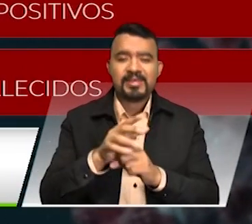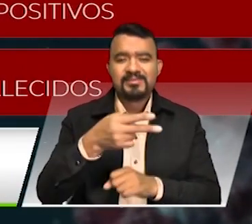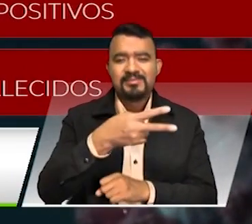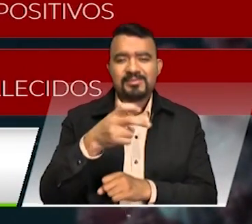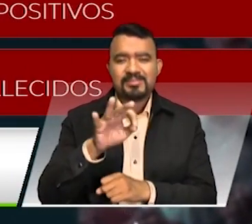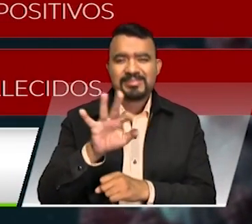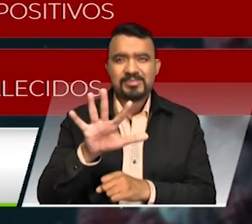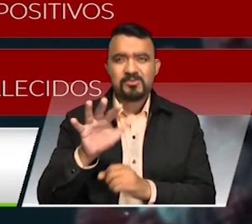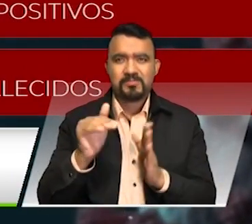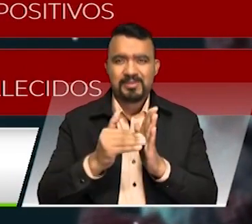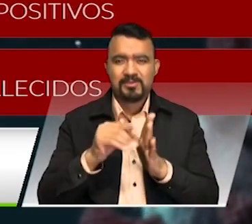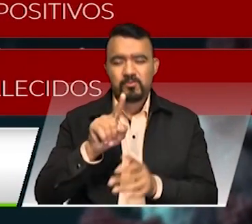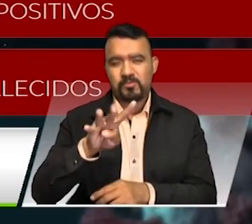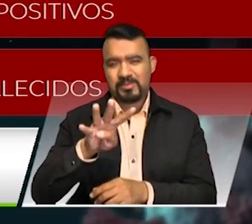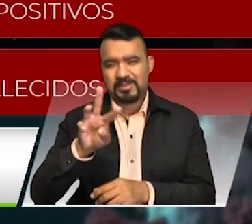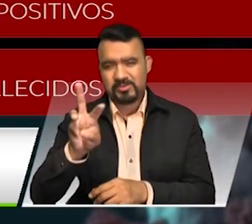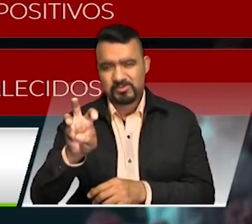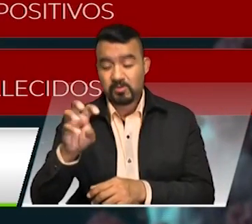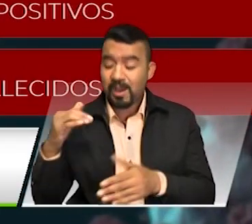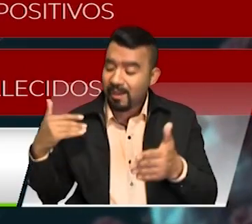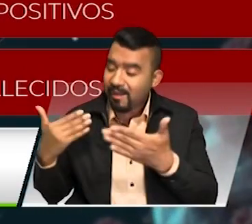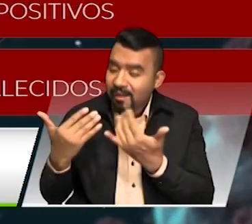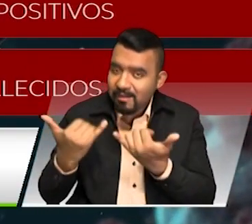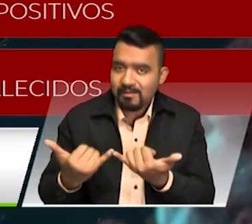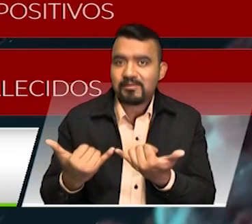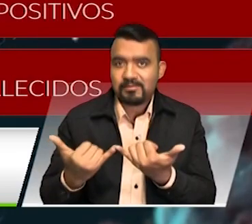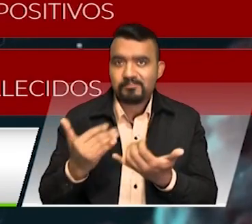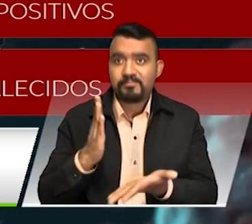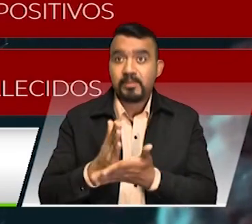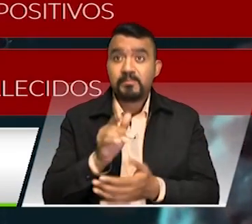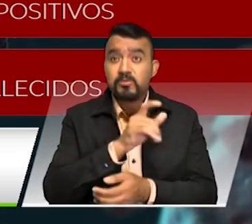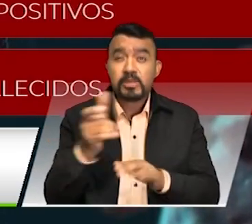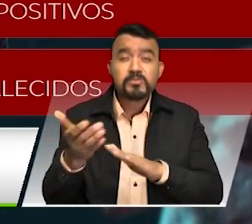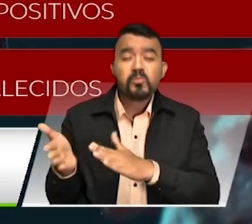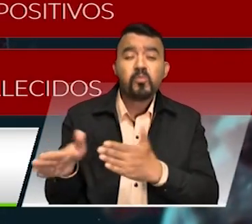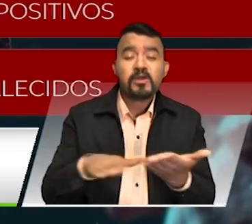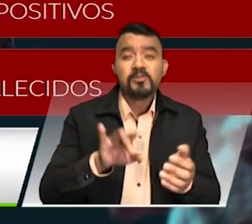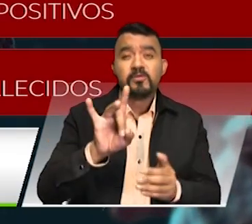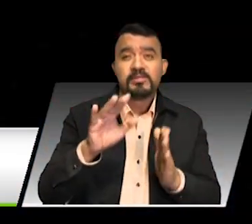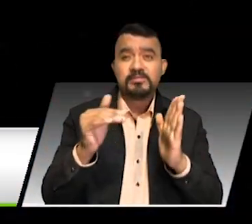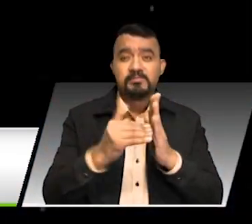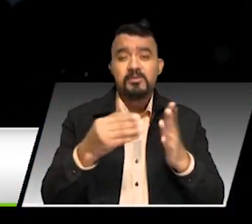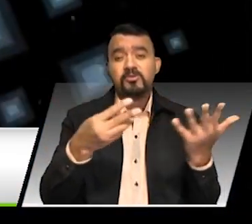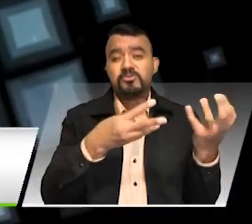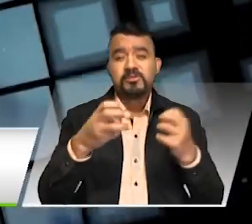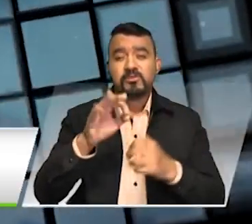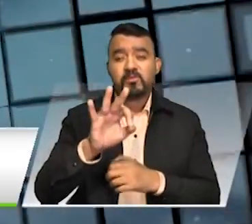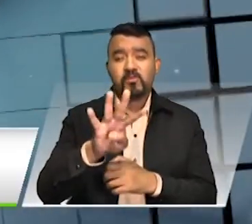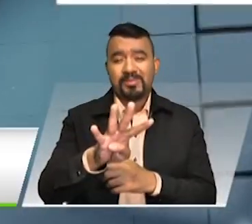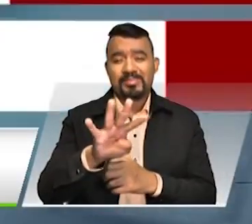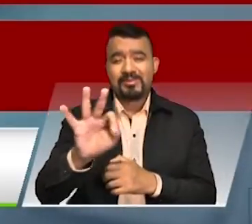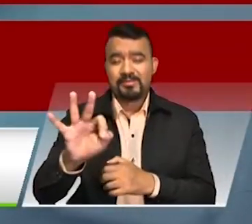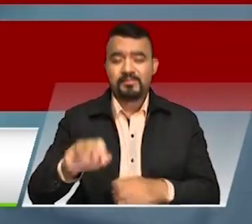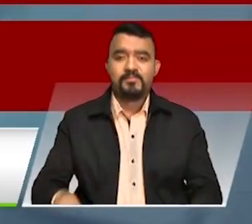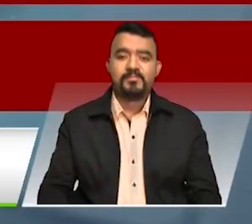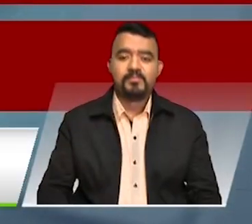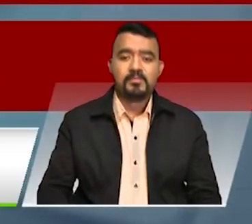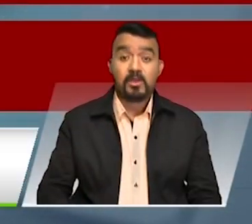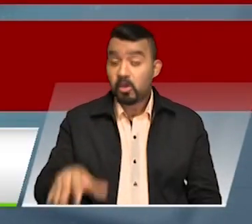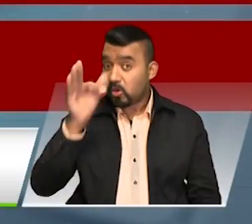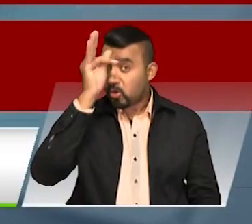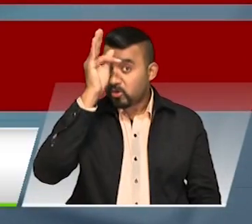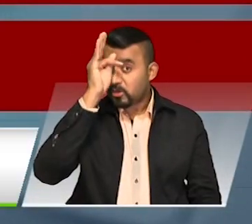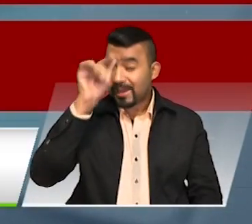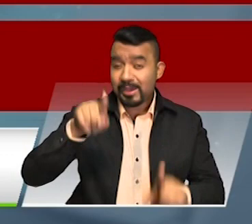735.148 casos positivos en lo corrido de la pandemia, que ha cobrado 15.843 vidas. La ocupación de unidades de cuidados intensivos en la